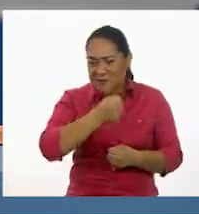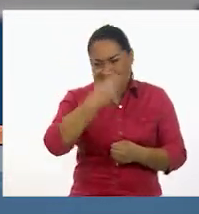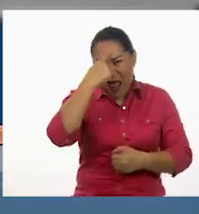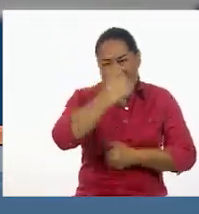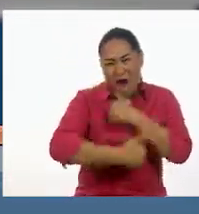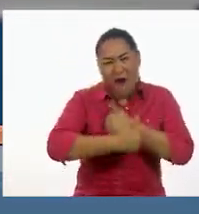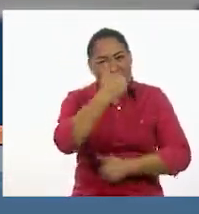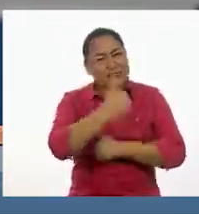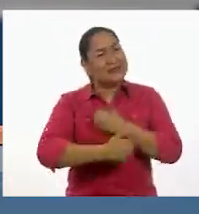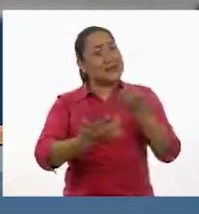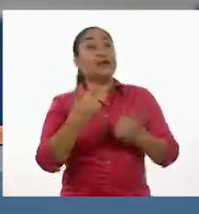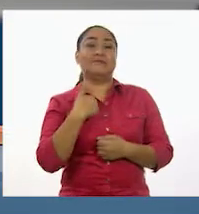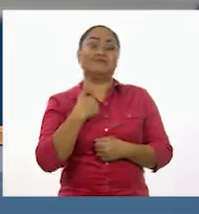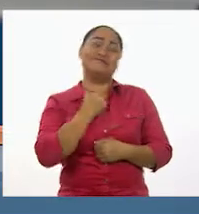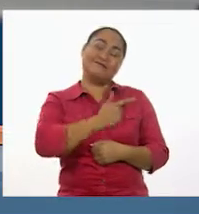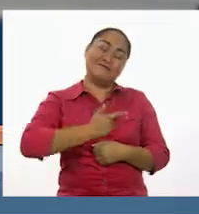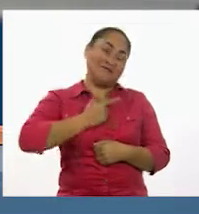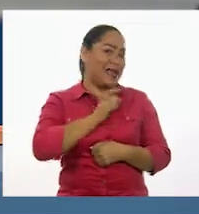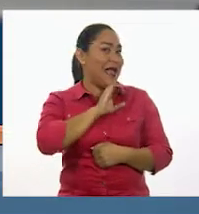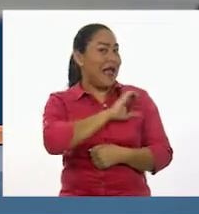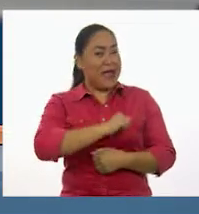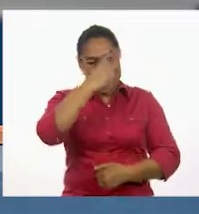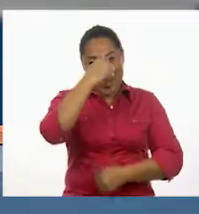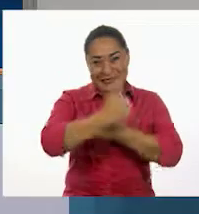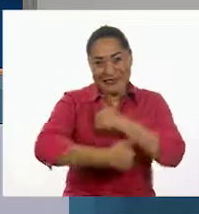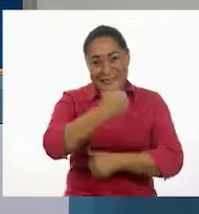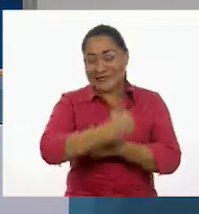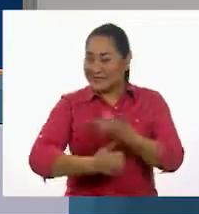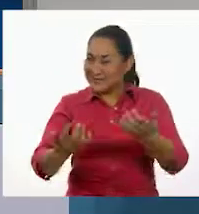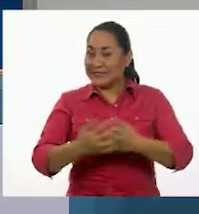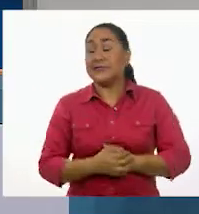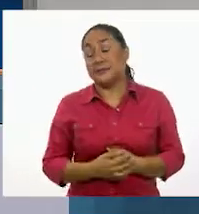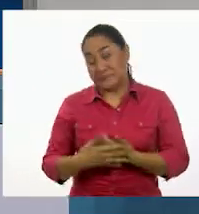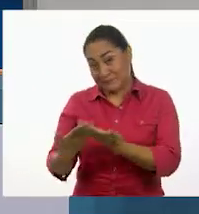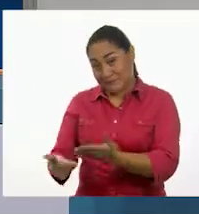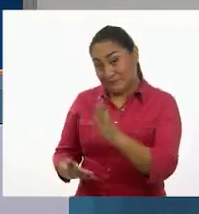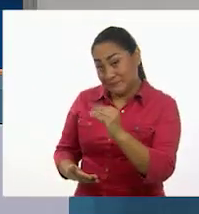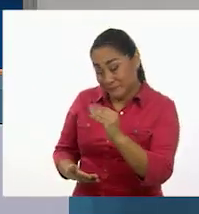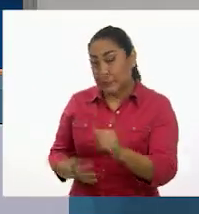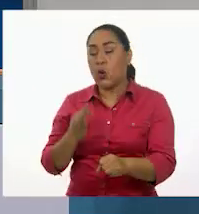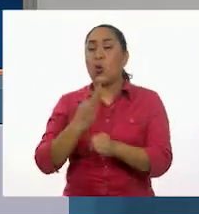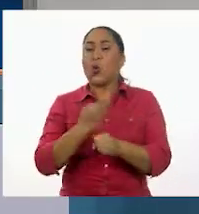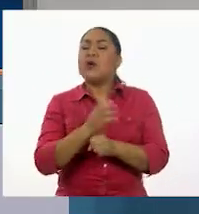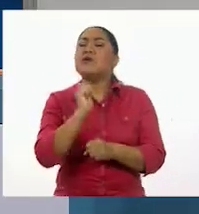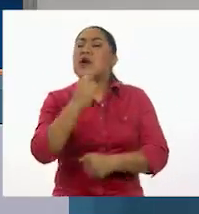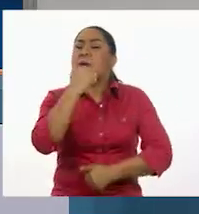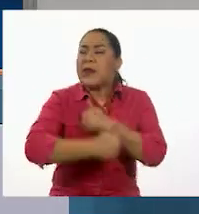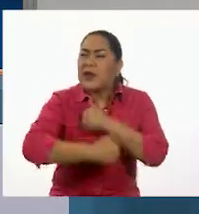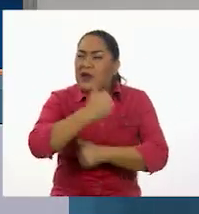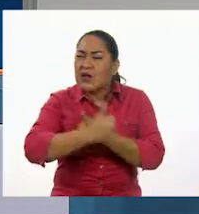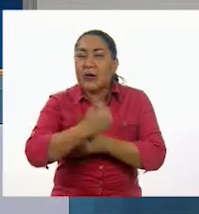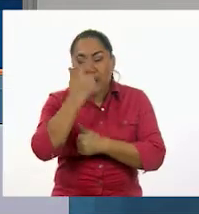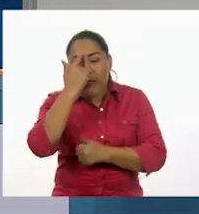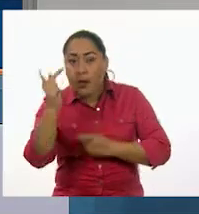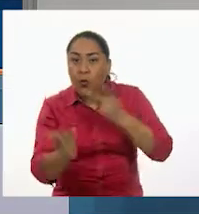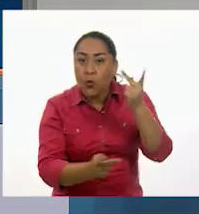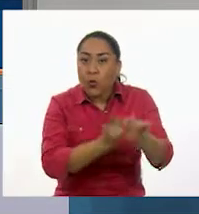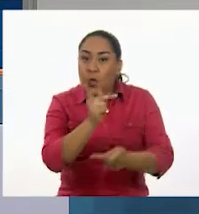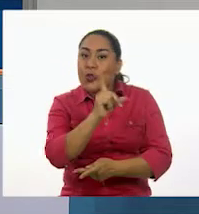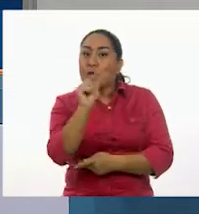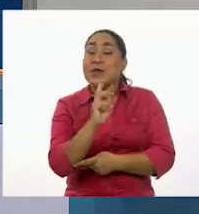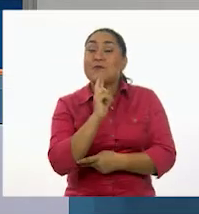y a mí me encantan los concursos. De hecho, querido Ton, vamos a hacer un concurso de preguntas y respuestas y con